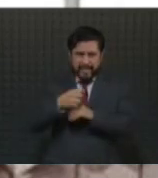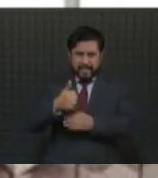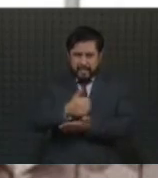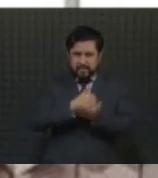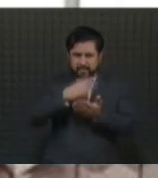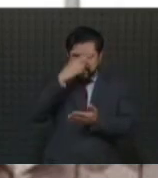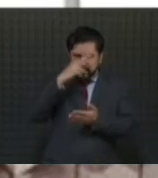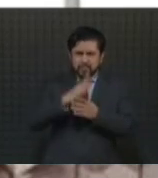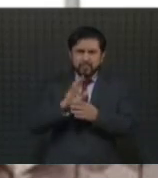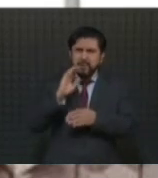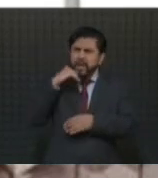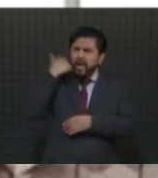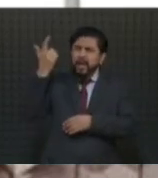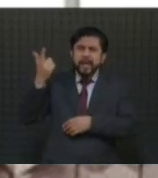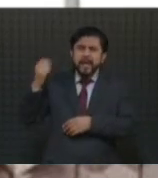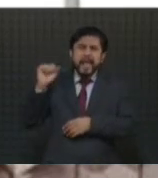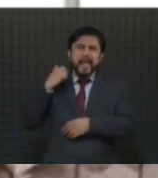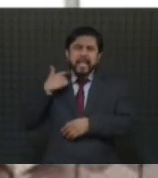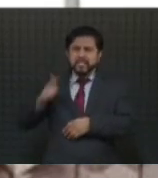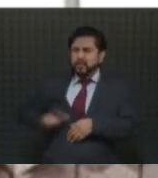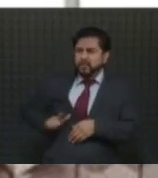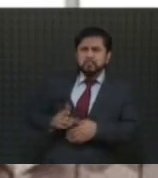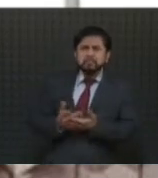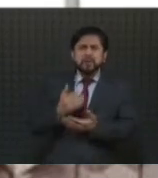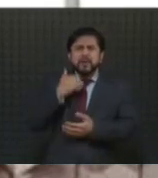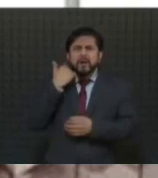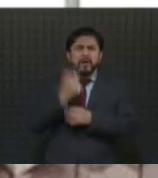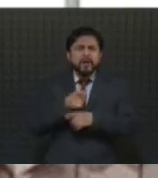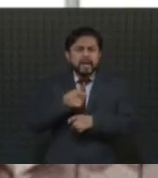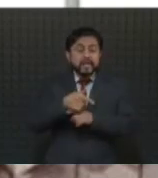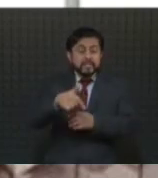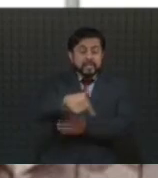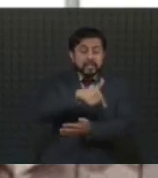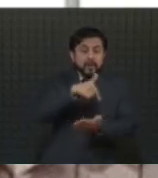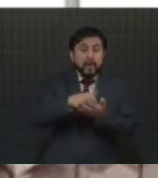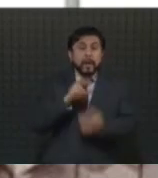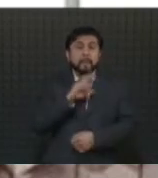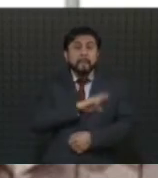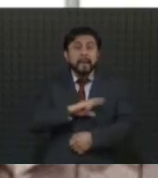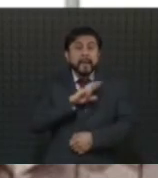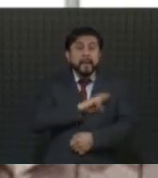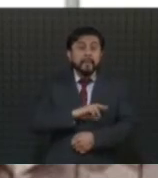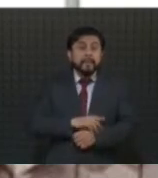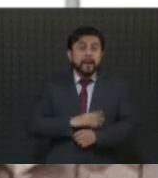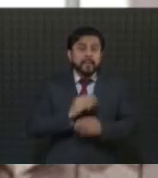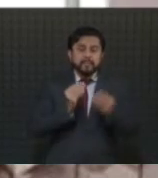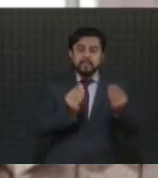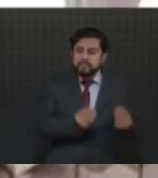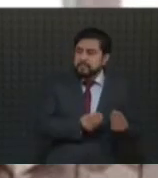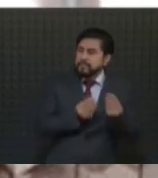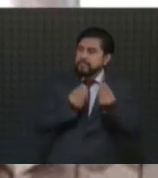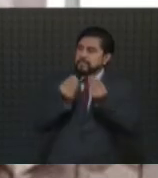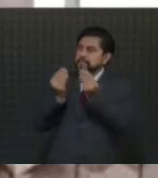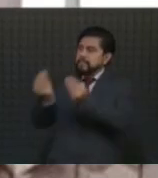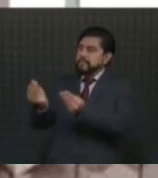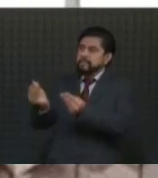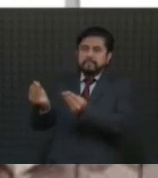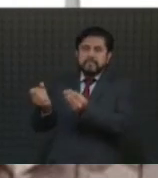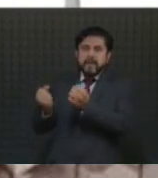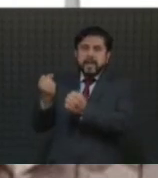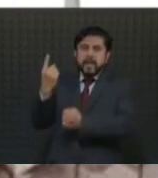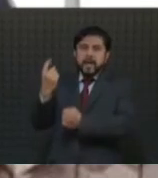tecnología, no sé si se acuerdan, privatizando este espacio público, dándoselo a los desarrolladores